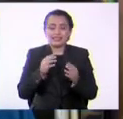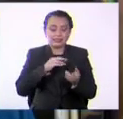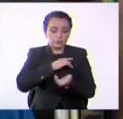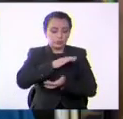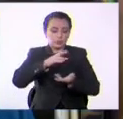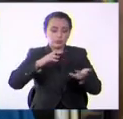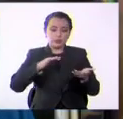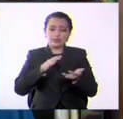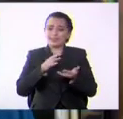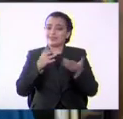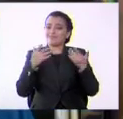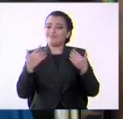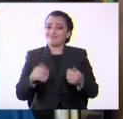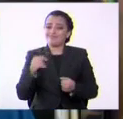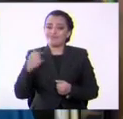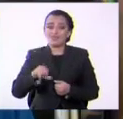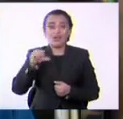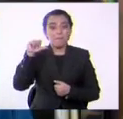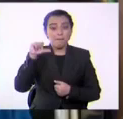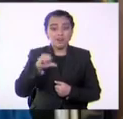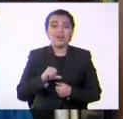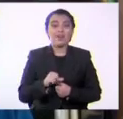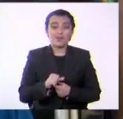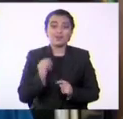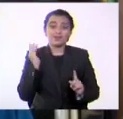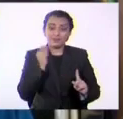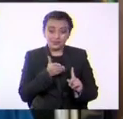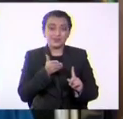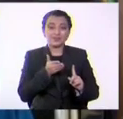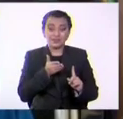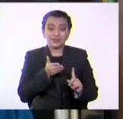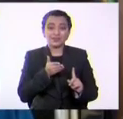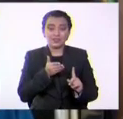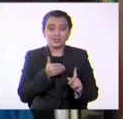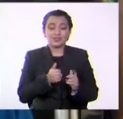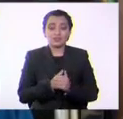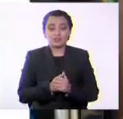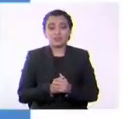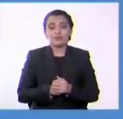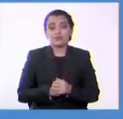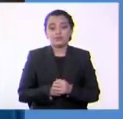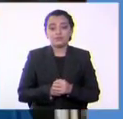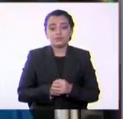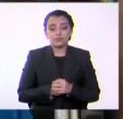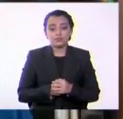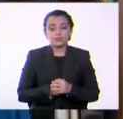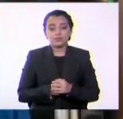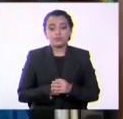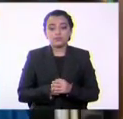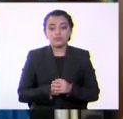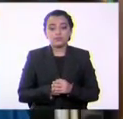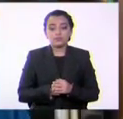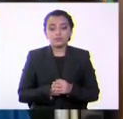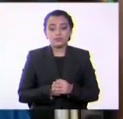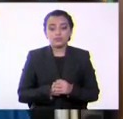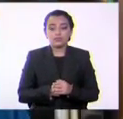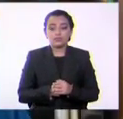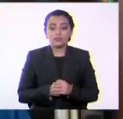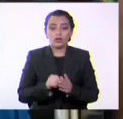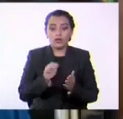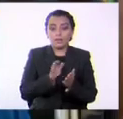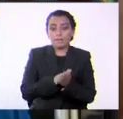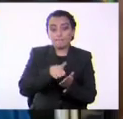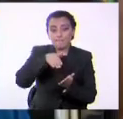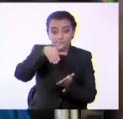daños a nivel de la sociedad que vive alrededor del megaproyecto. En el caso del megaproyecto de la red